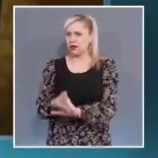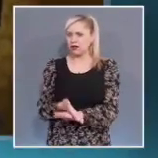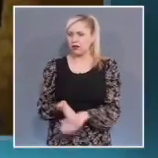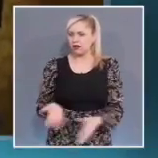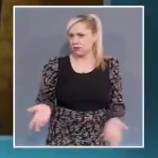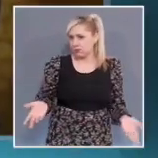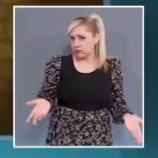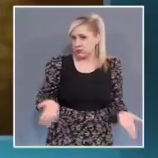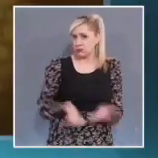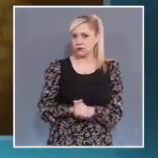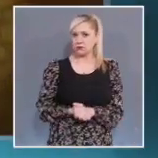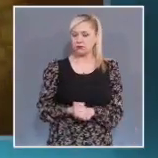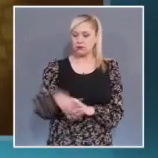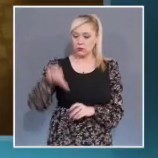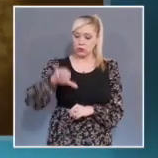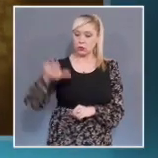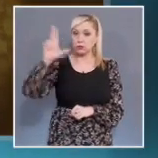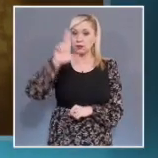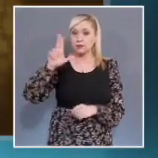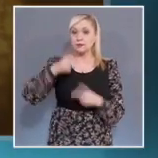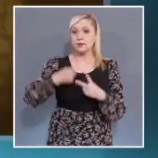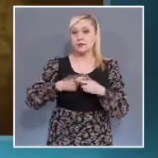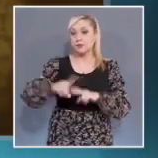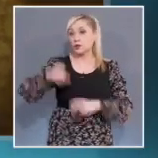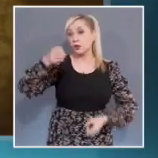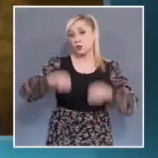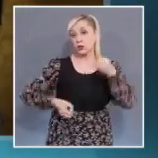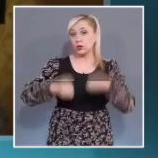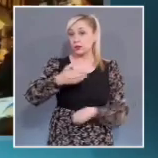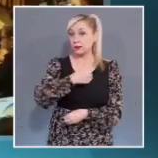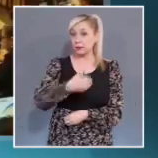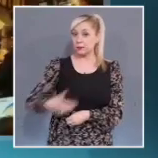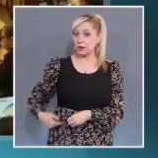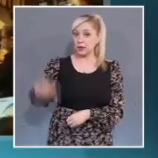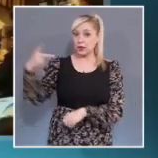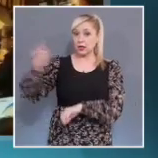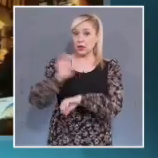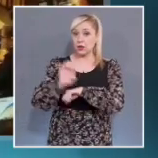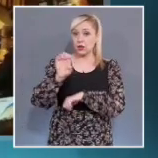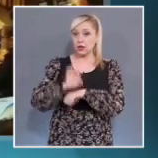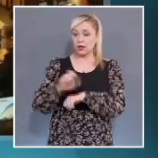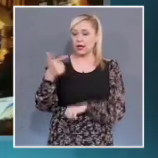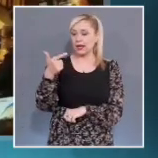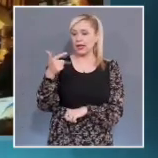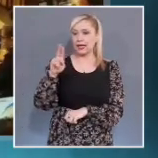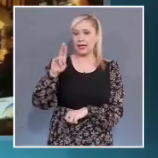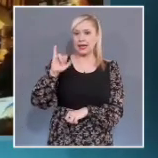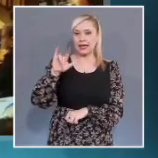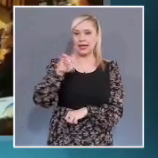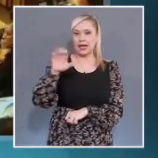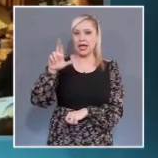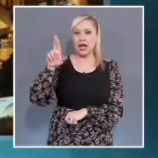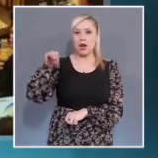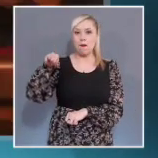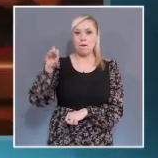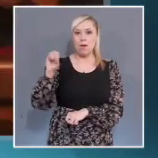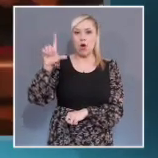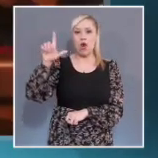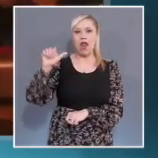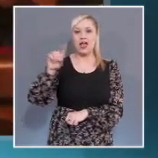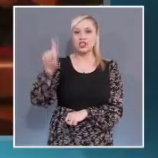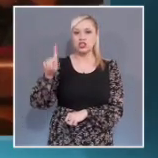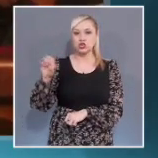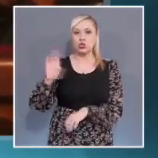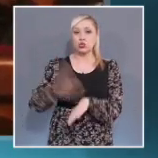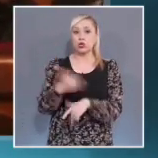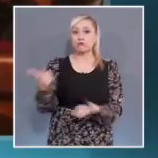Este martes dará inicio el juicio político del presidente de Ecuador, Guillermo Lasso, por su presunta participación en el delito de malversación de fondos.